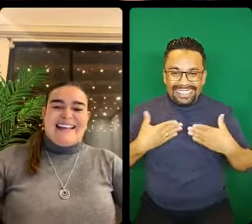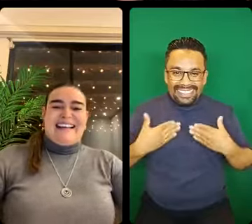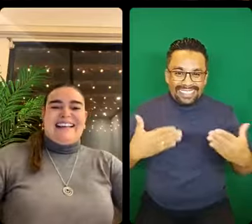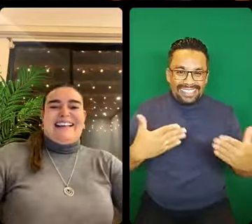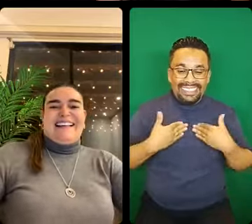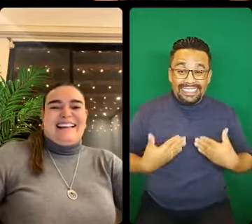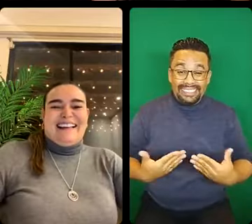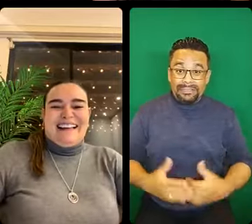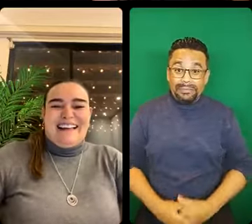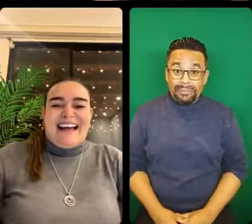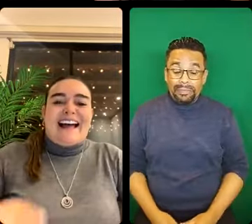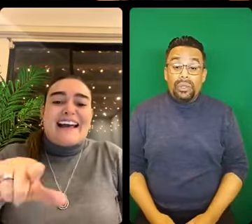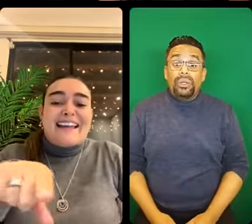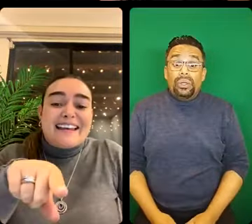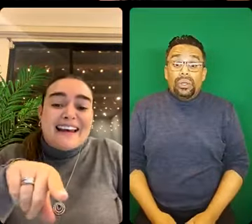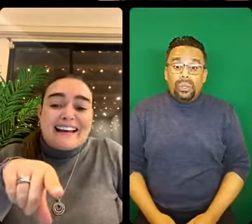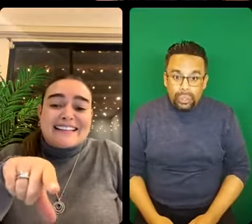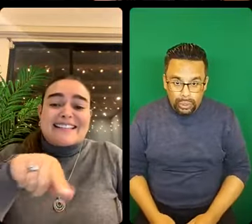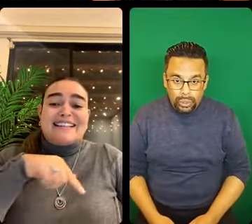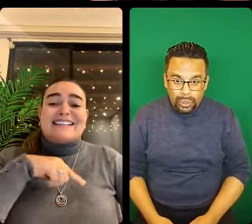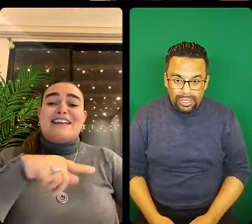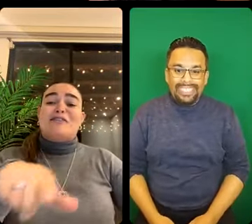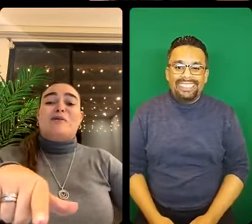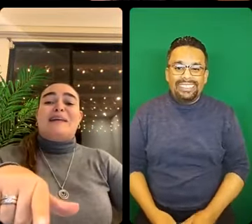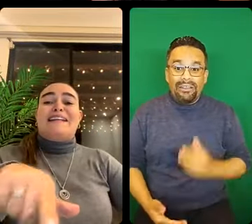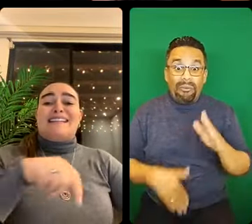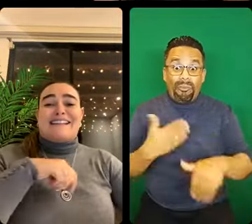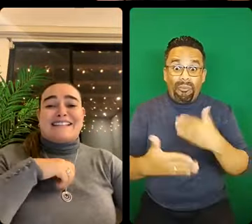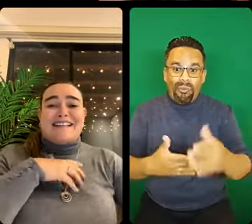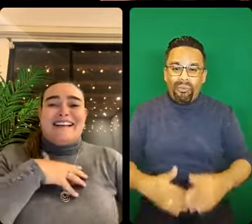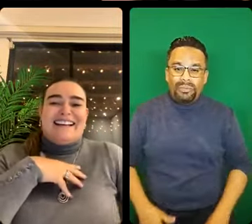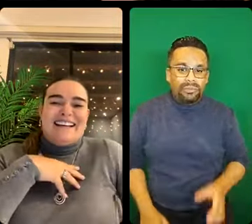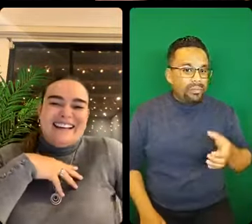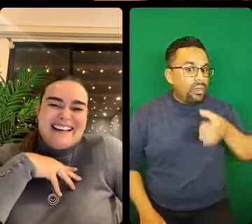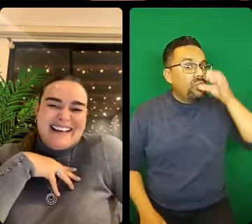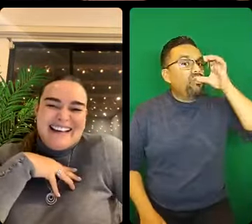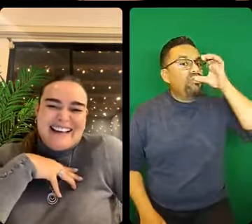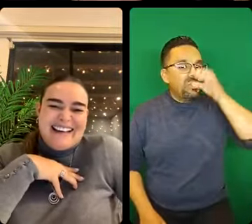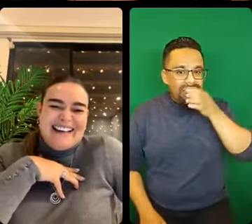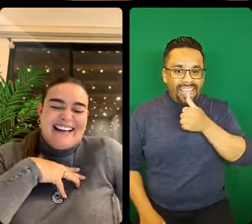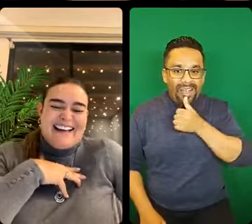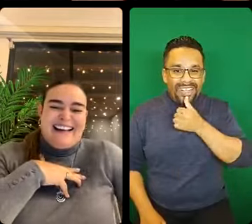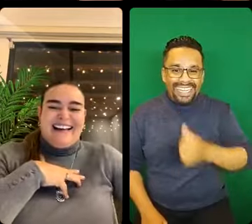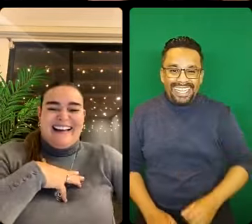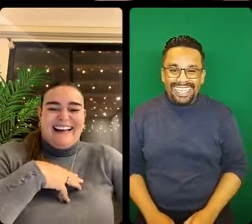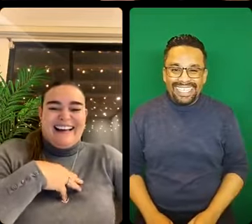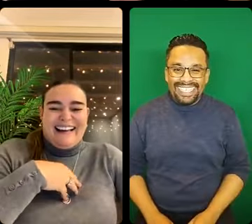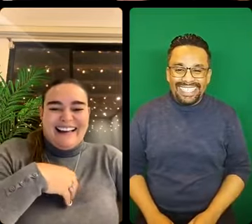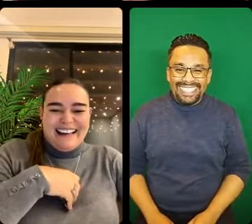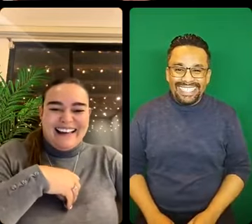felicitaciones. Voy con los siguientes. Agüita para Jessie. Agüita para mí.